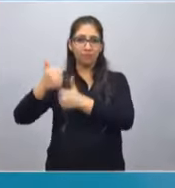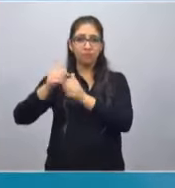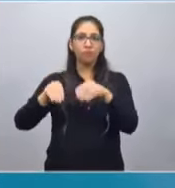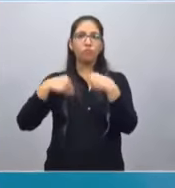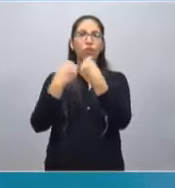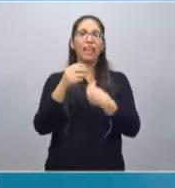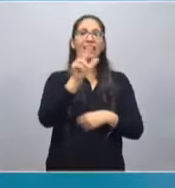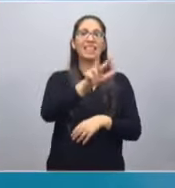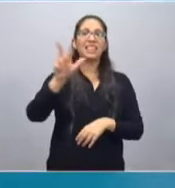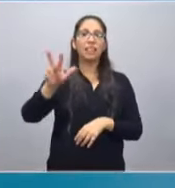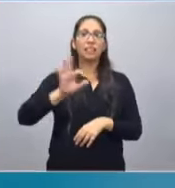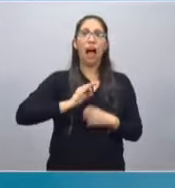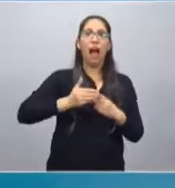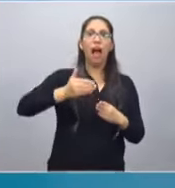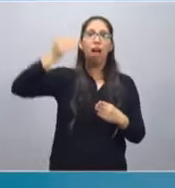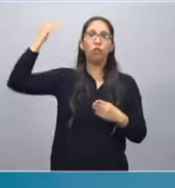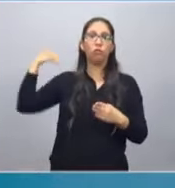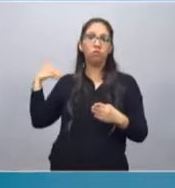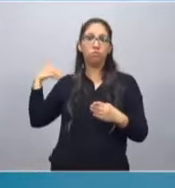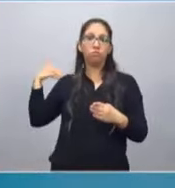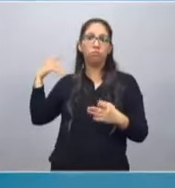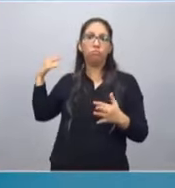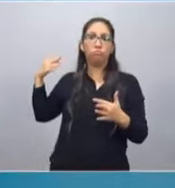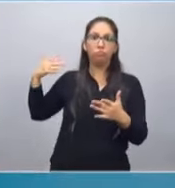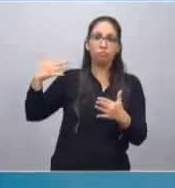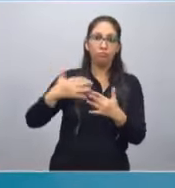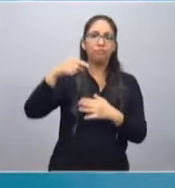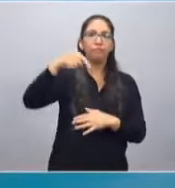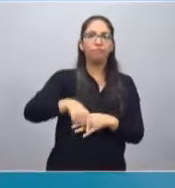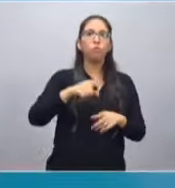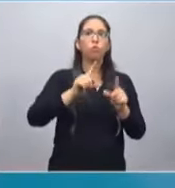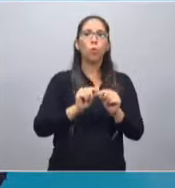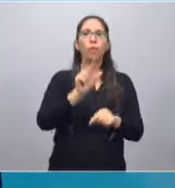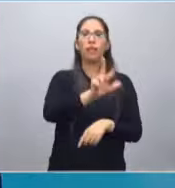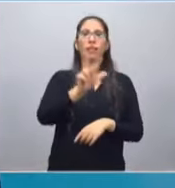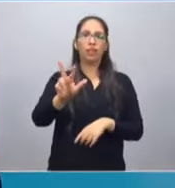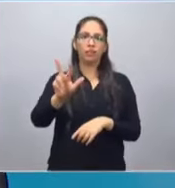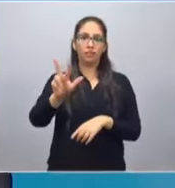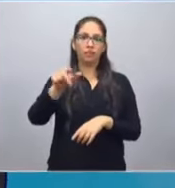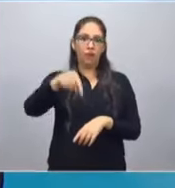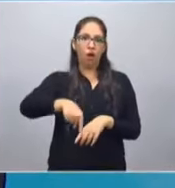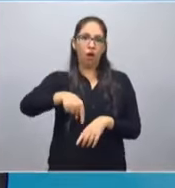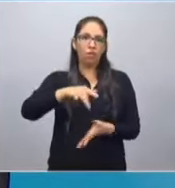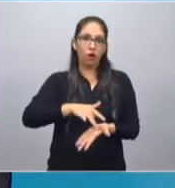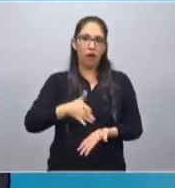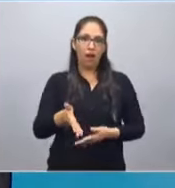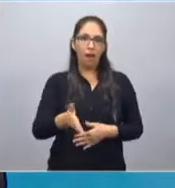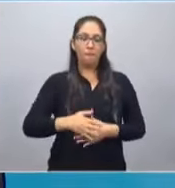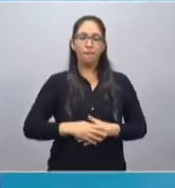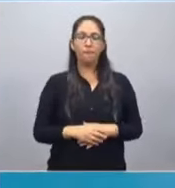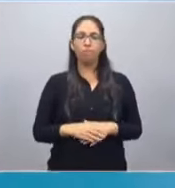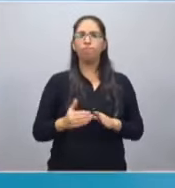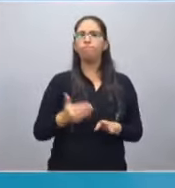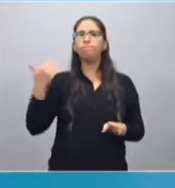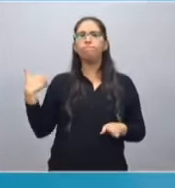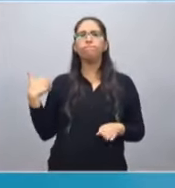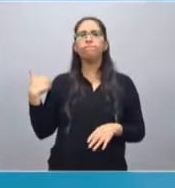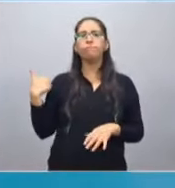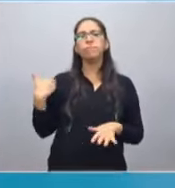ediciones Esta es la la edición número 33 de los juegos bonaerenses a nosotros nos tocó pasar por una